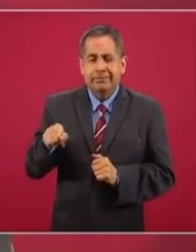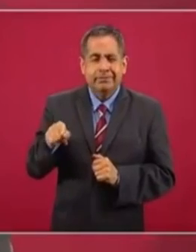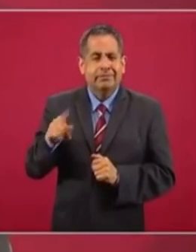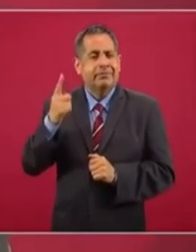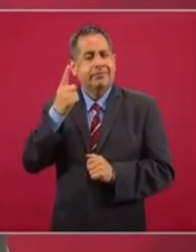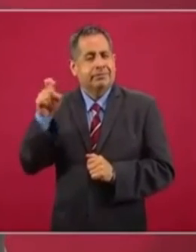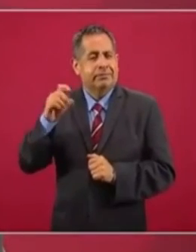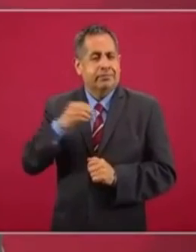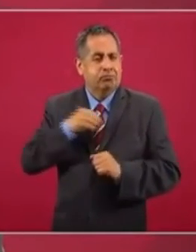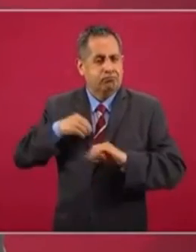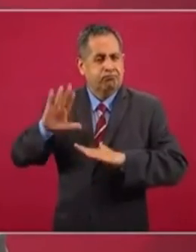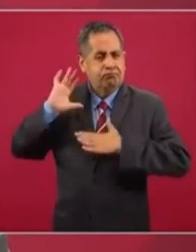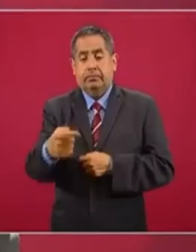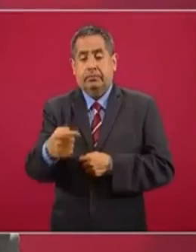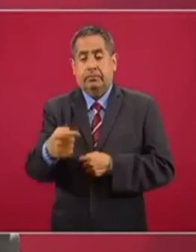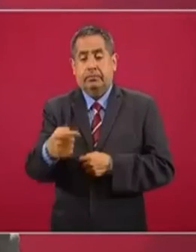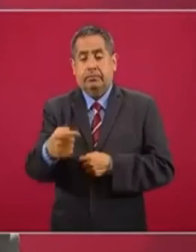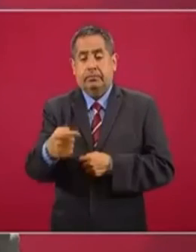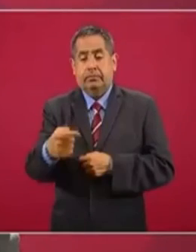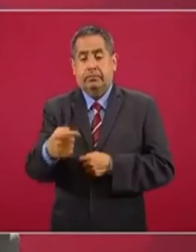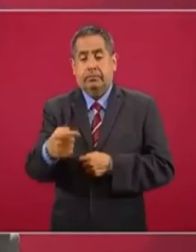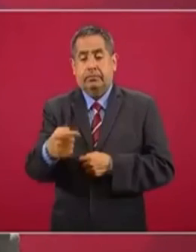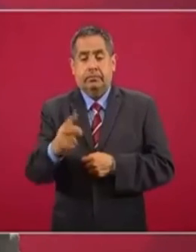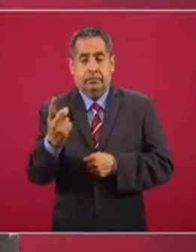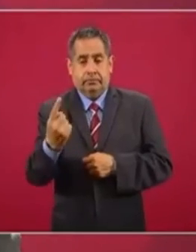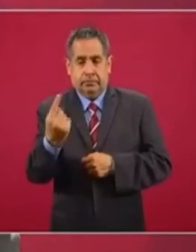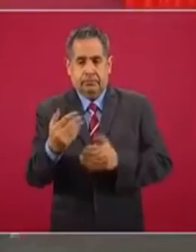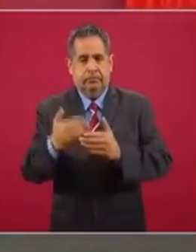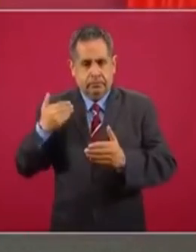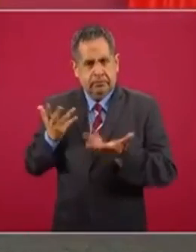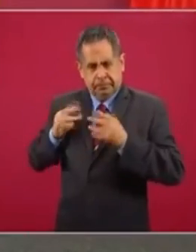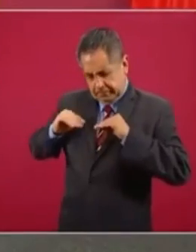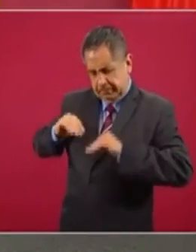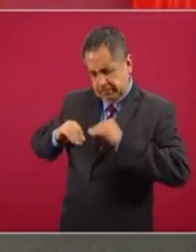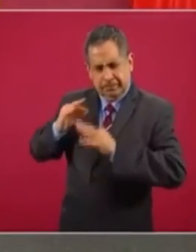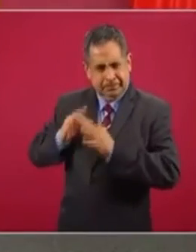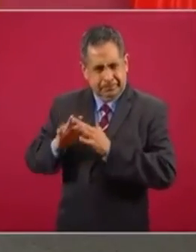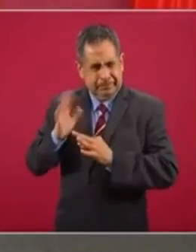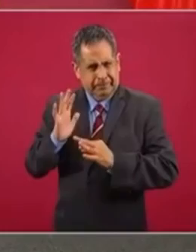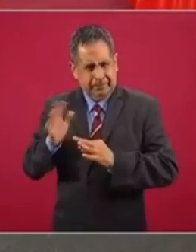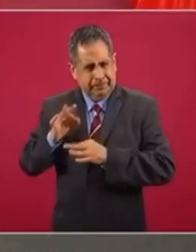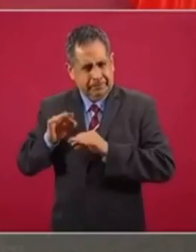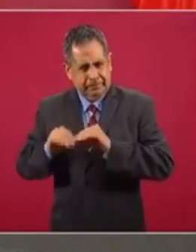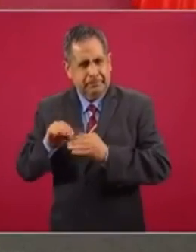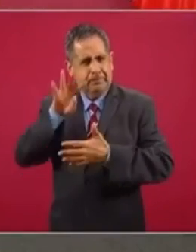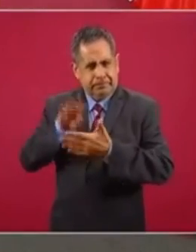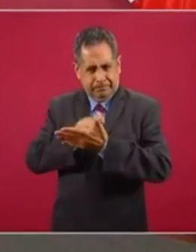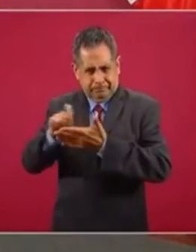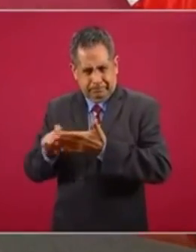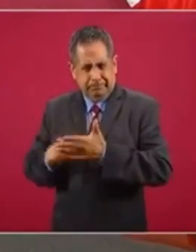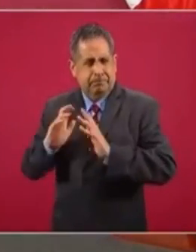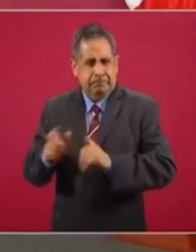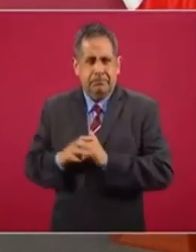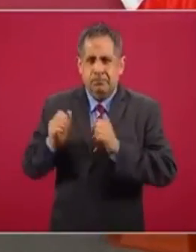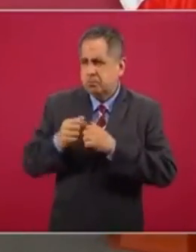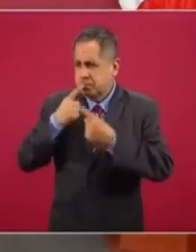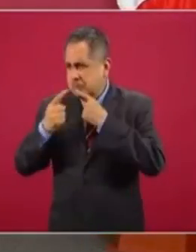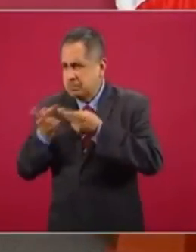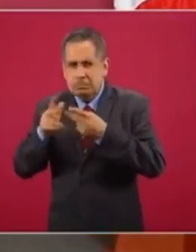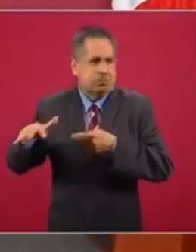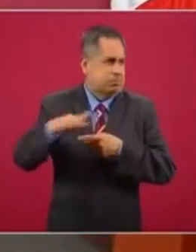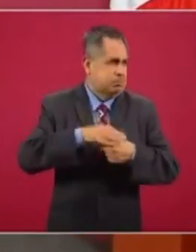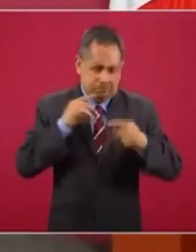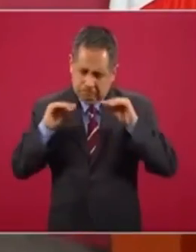Está en los 100 compromisos que hice, y quiero que antes del día primero, porque ya se avanzó mucho, ya se tiene un texto, se han hecho